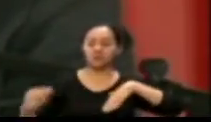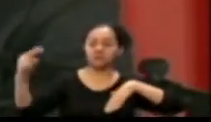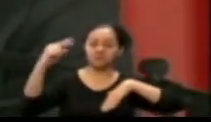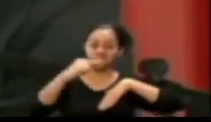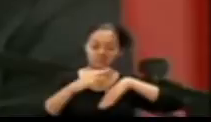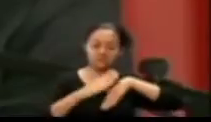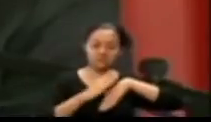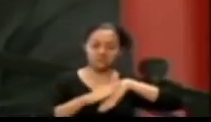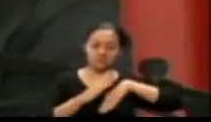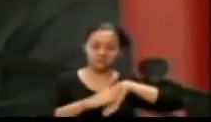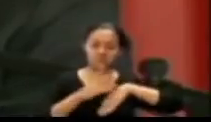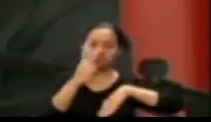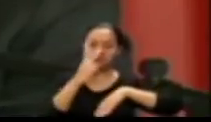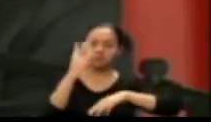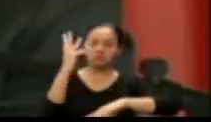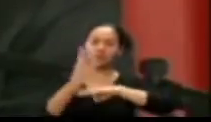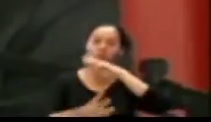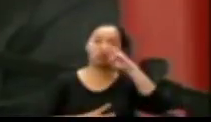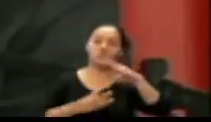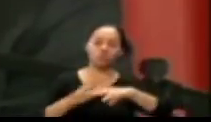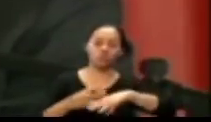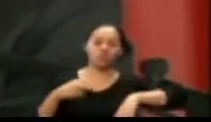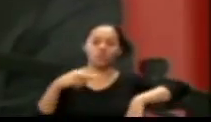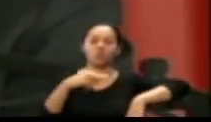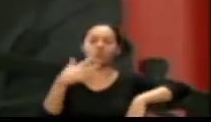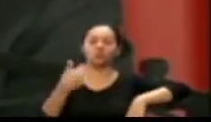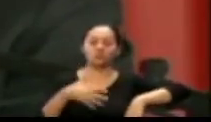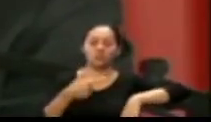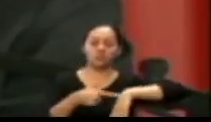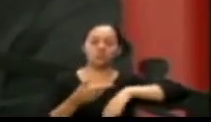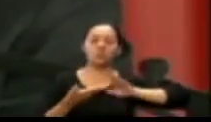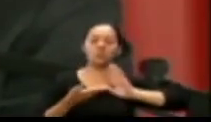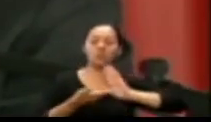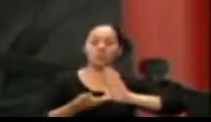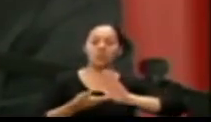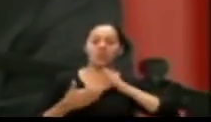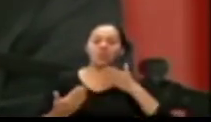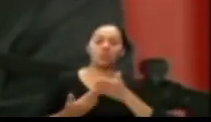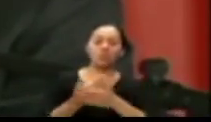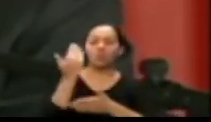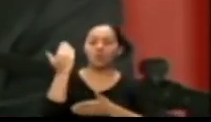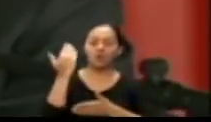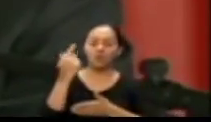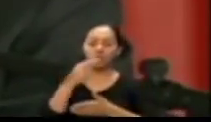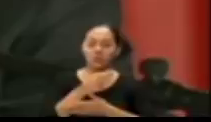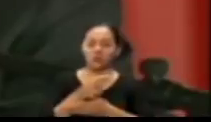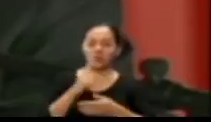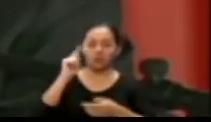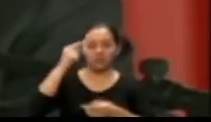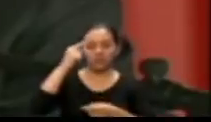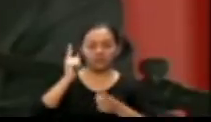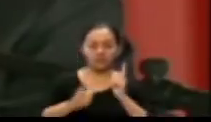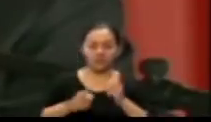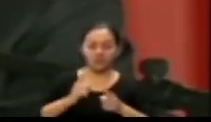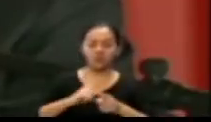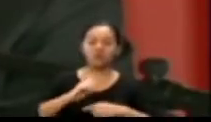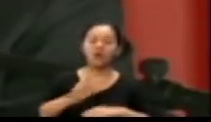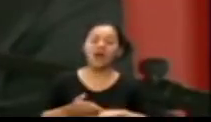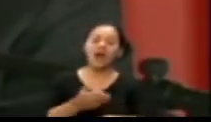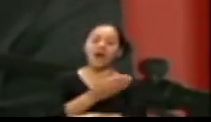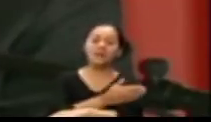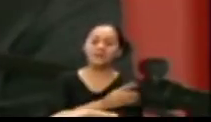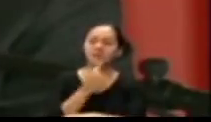no solamente en Centroamérica, sino en el mundo entero, de estos modelos de gobernabilidad que se han sido factibles de hacerlos cuando un